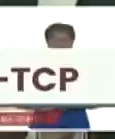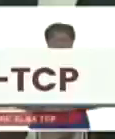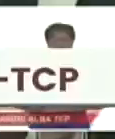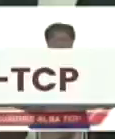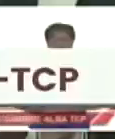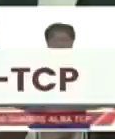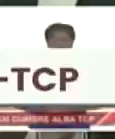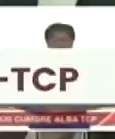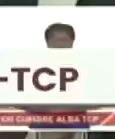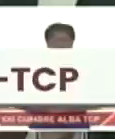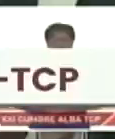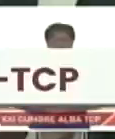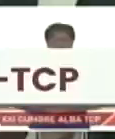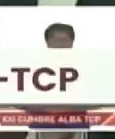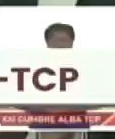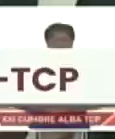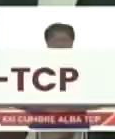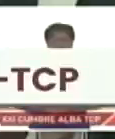Arce.